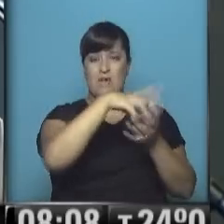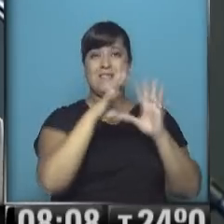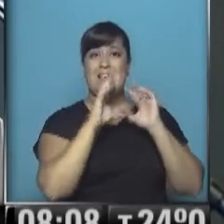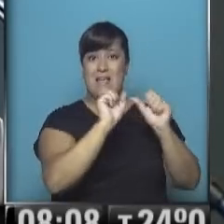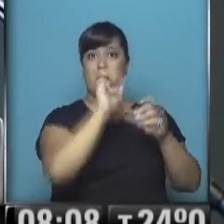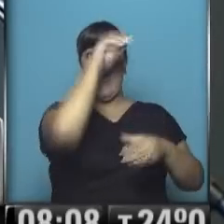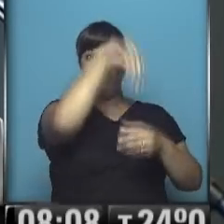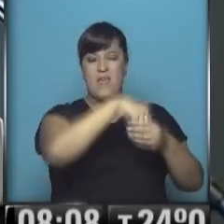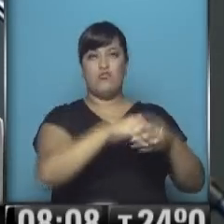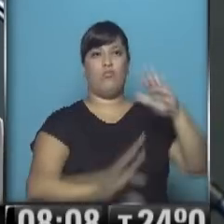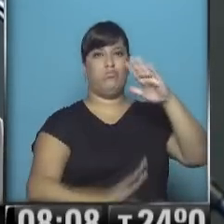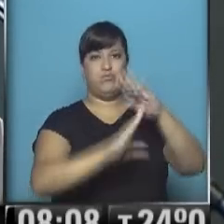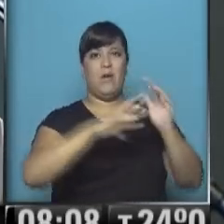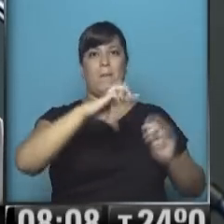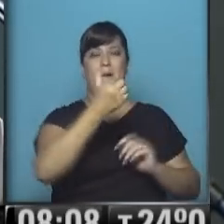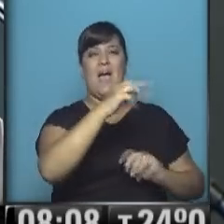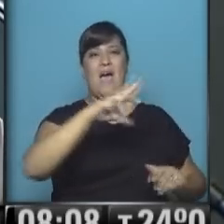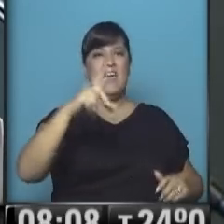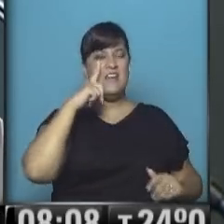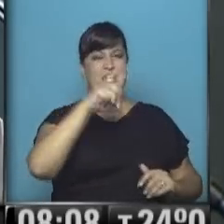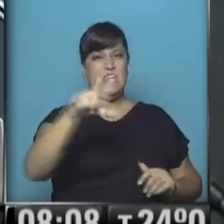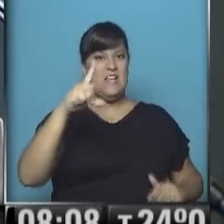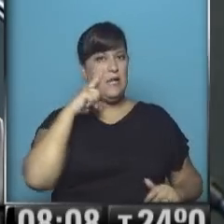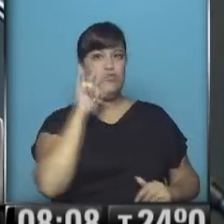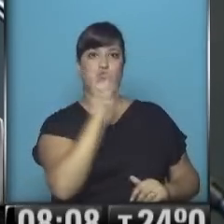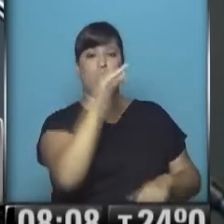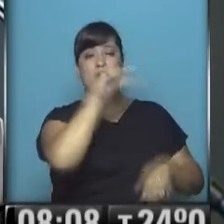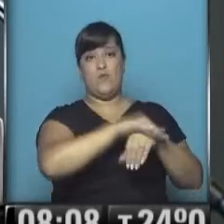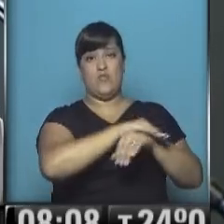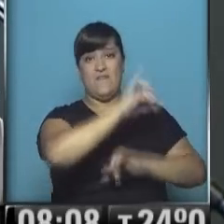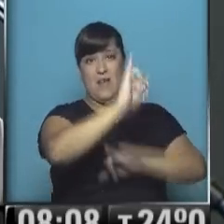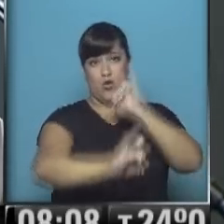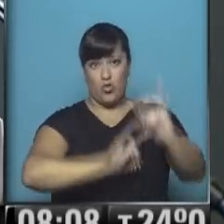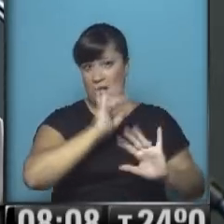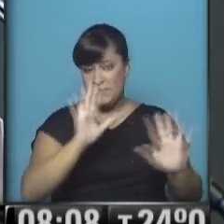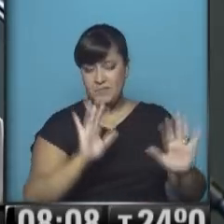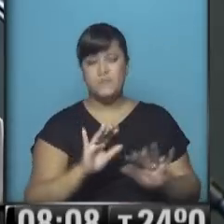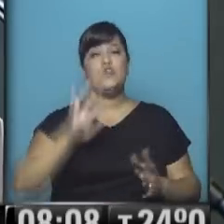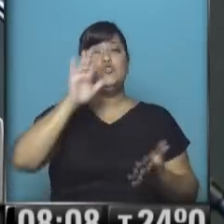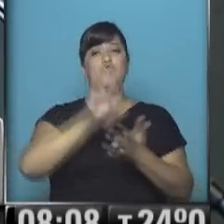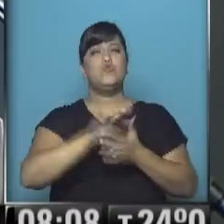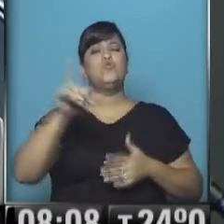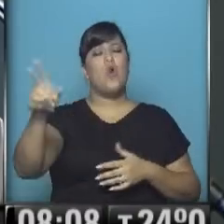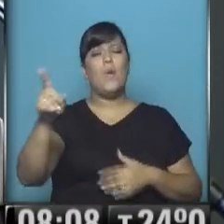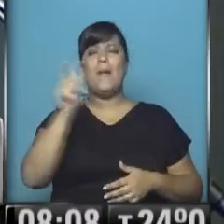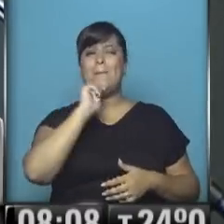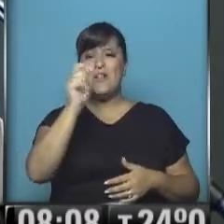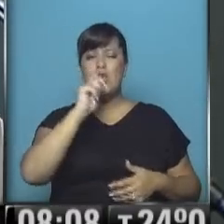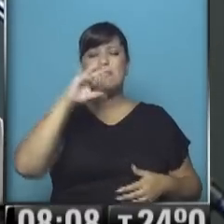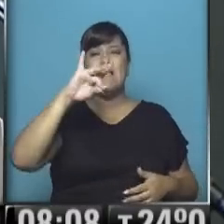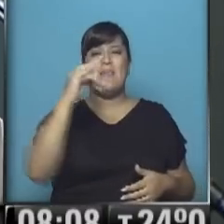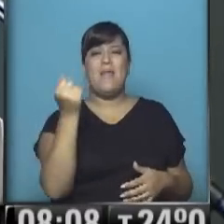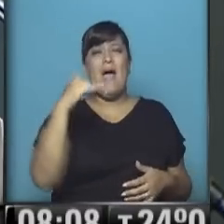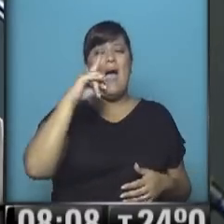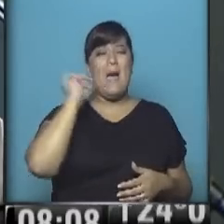Secretario de Inteligencia, doctor Oscar Parrilli. Respecto a la cuestión del periodista Damián Patcher, la verdad es